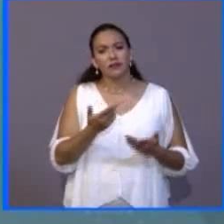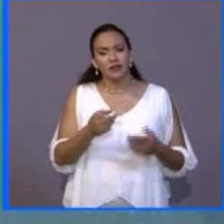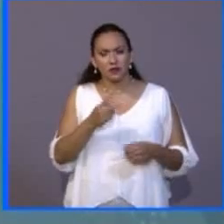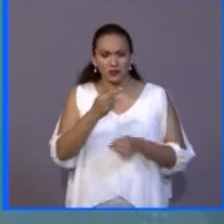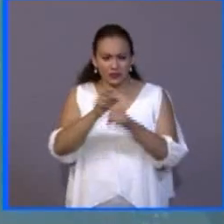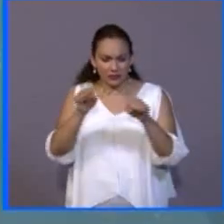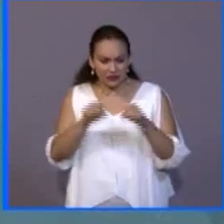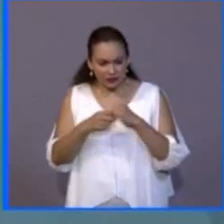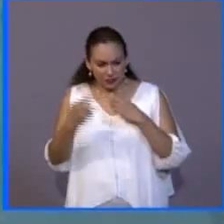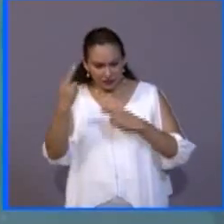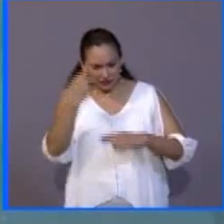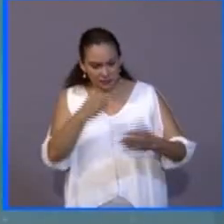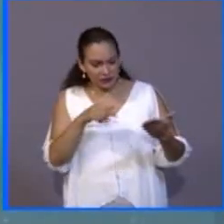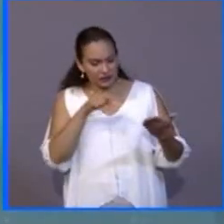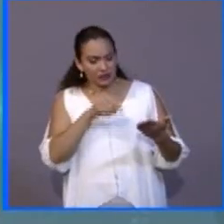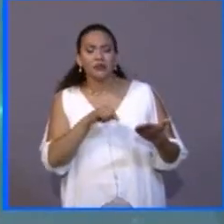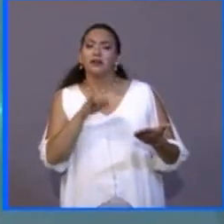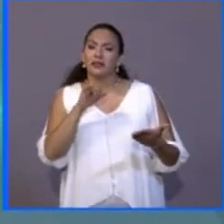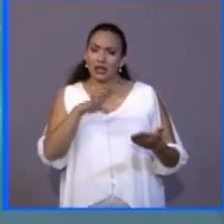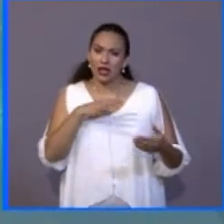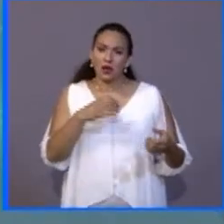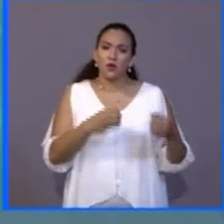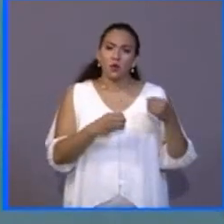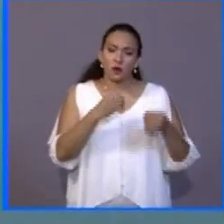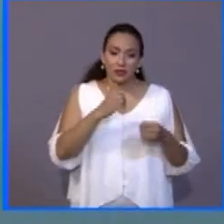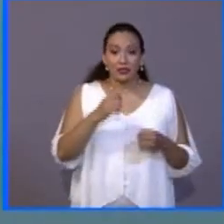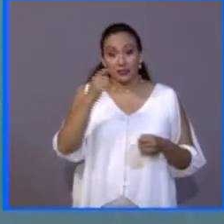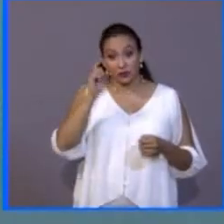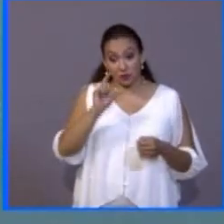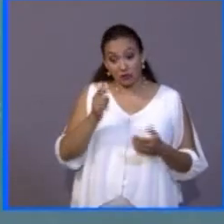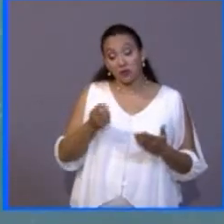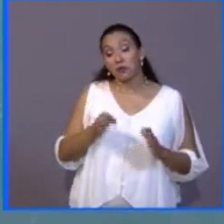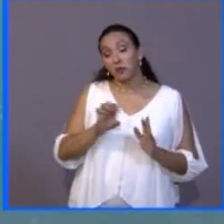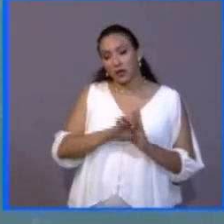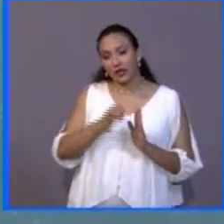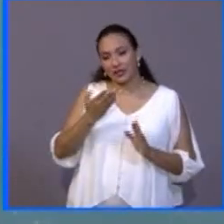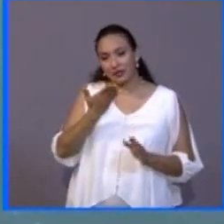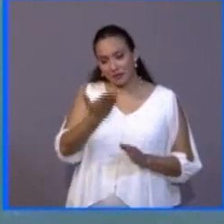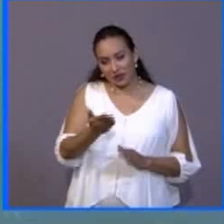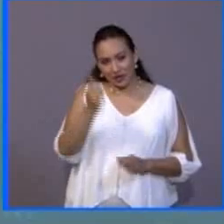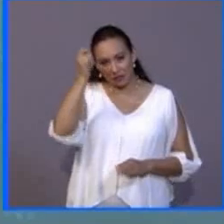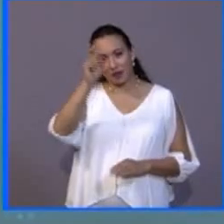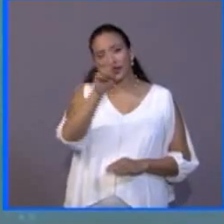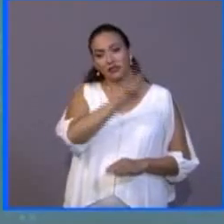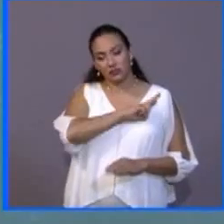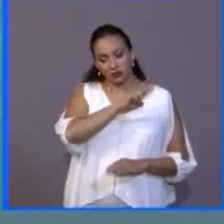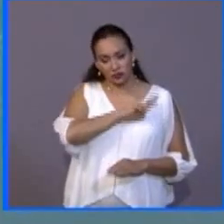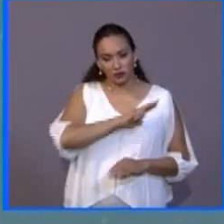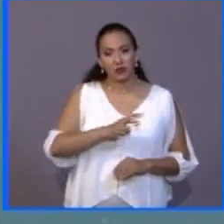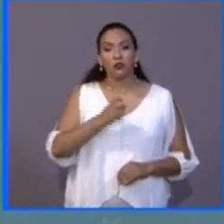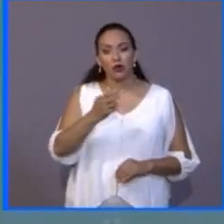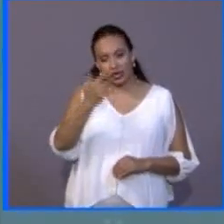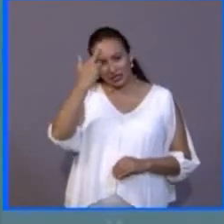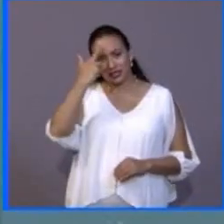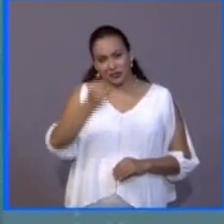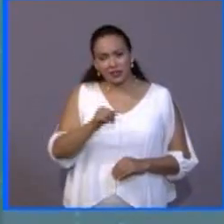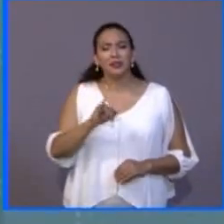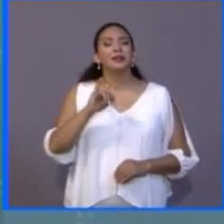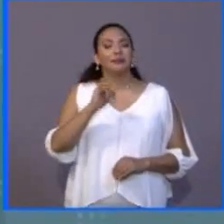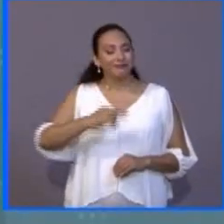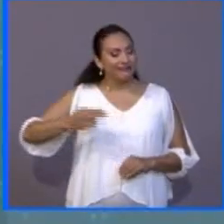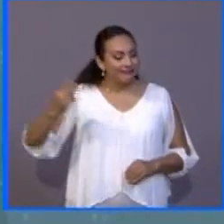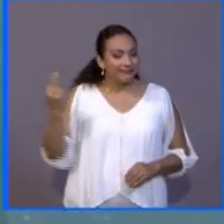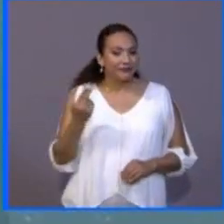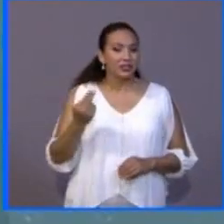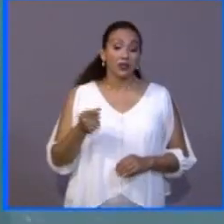segunda sala son aplicables a los juicios en los que se demande una pensión por viudez. Por estas razones, también es indispensable